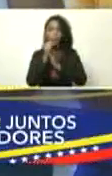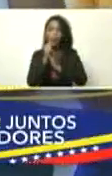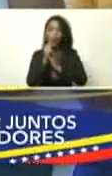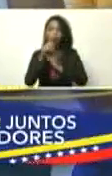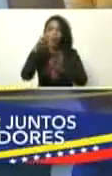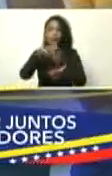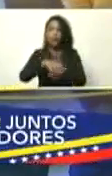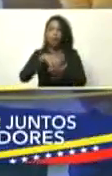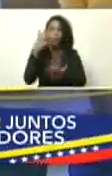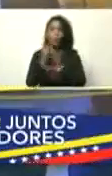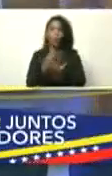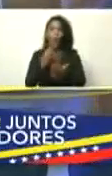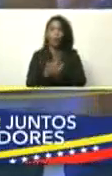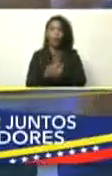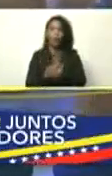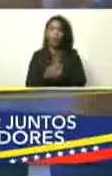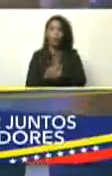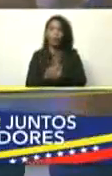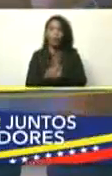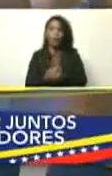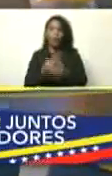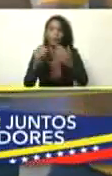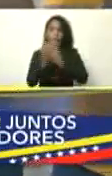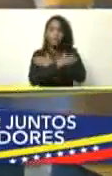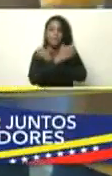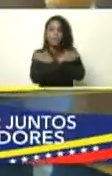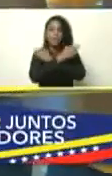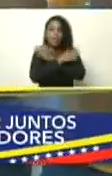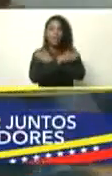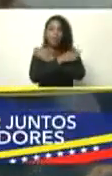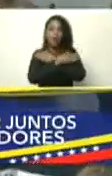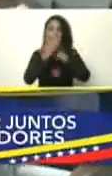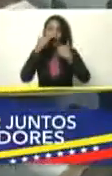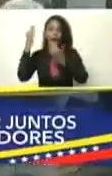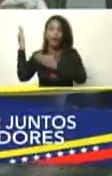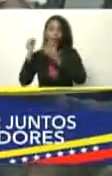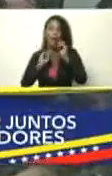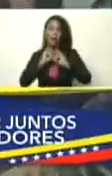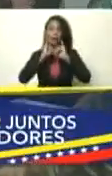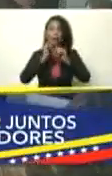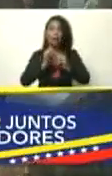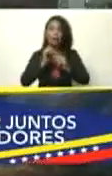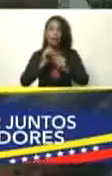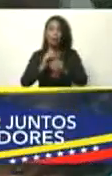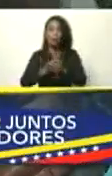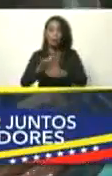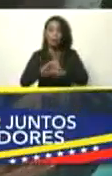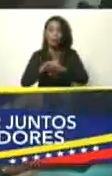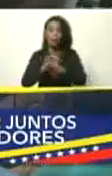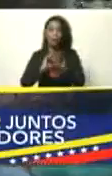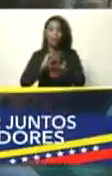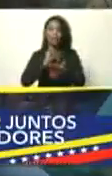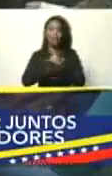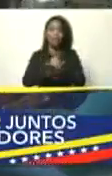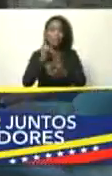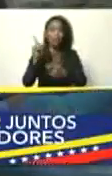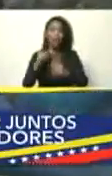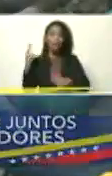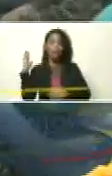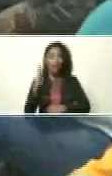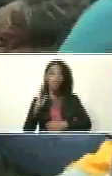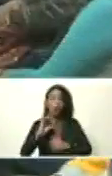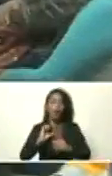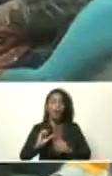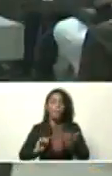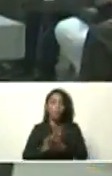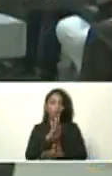el estado de Monagas y, bueno, brindarte felicitaciones a ese tipo de iniciativa que hemos venido impulsando. El estado de